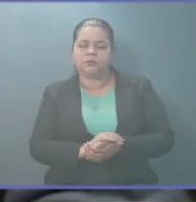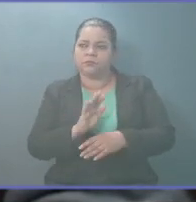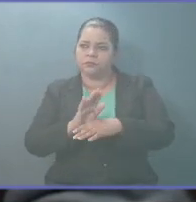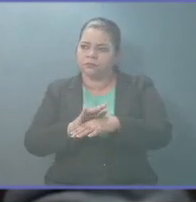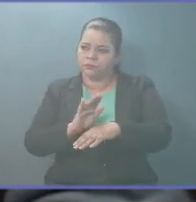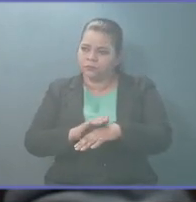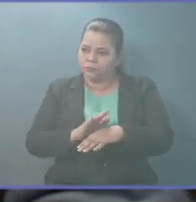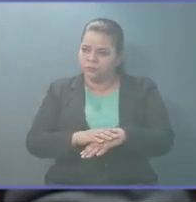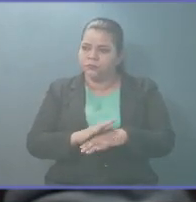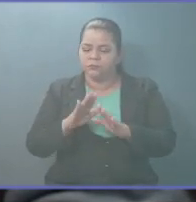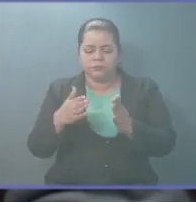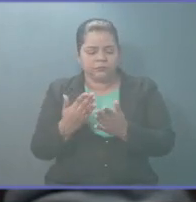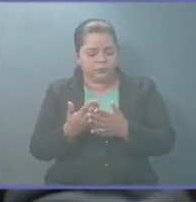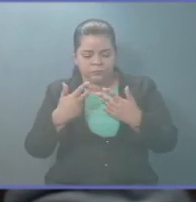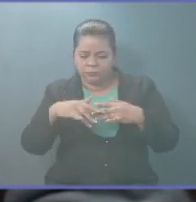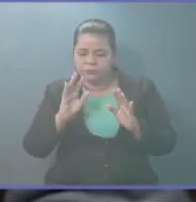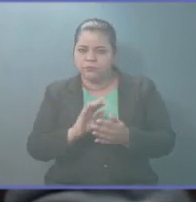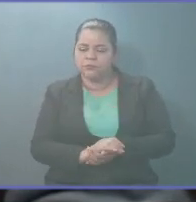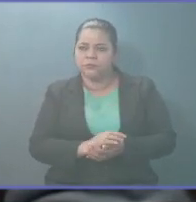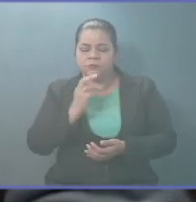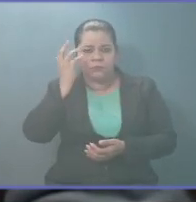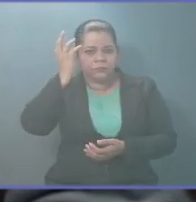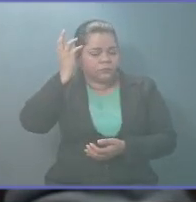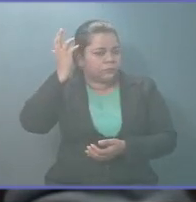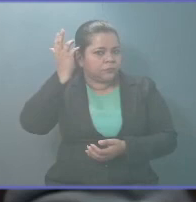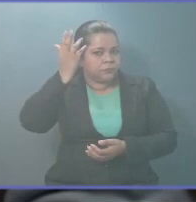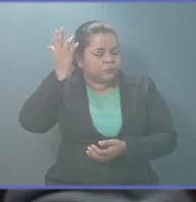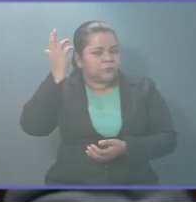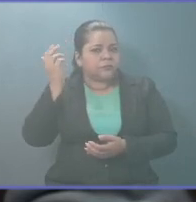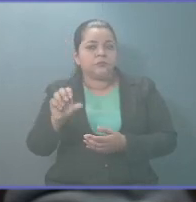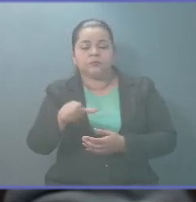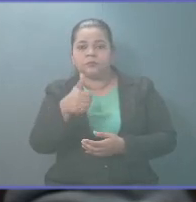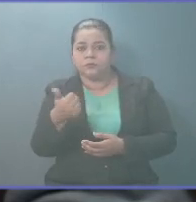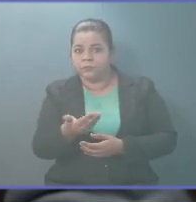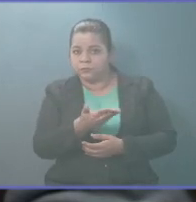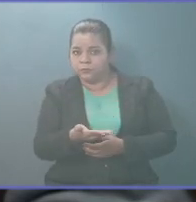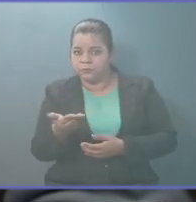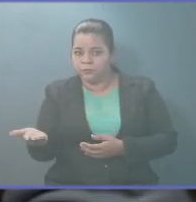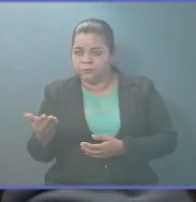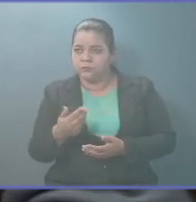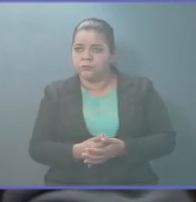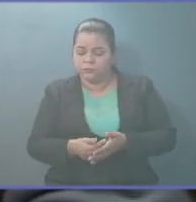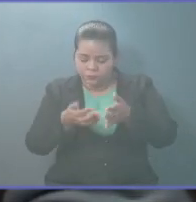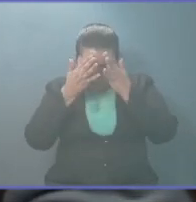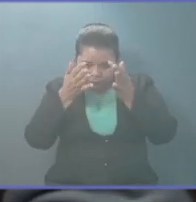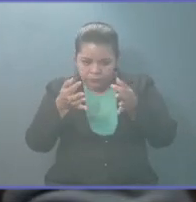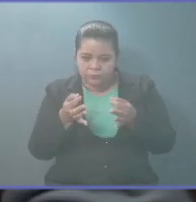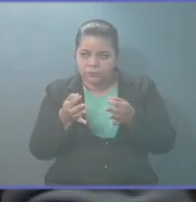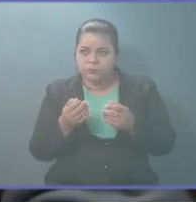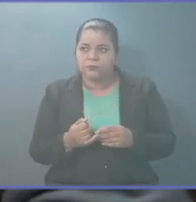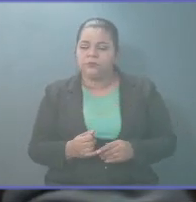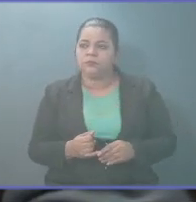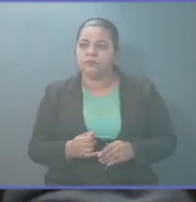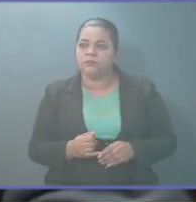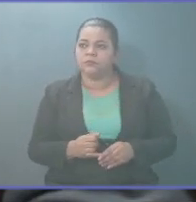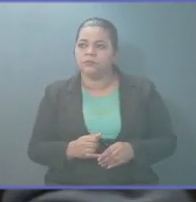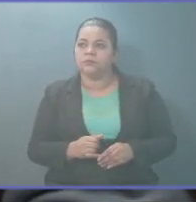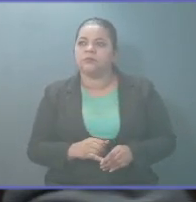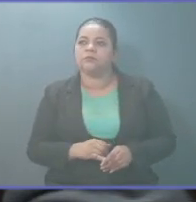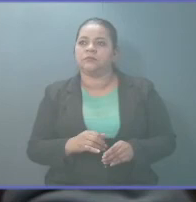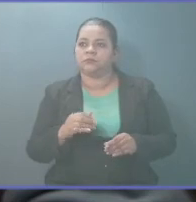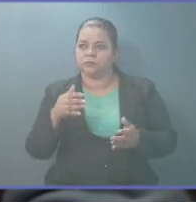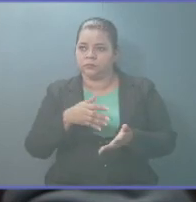notificaciones, etcétera, etcétera. Y otra cosa es la sentencia. Esa es